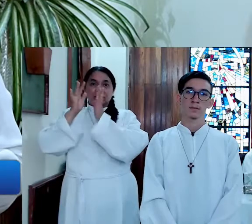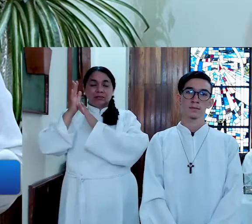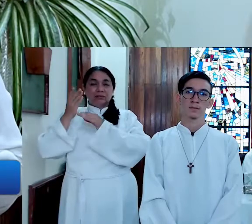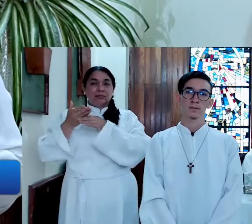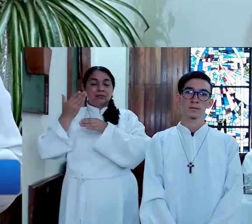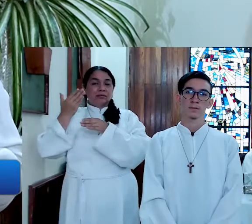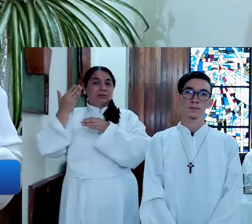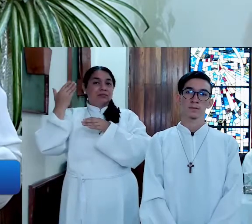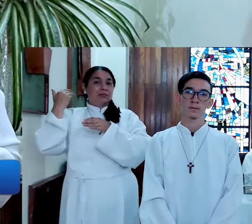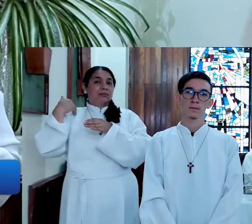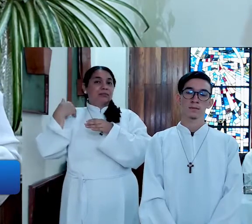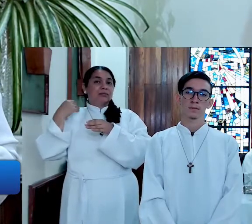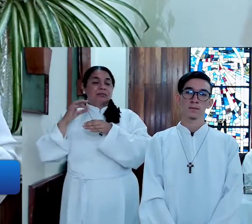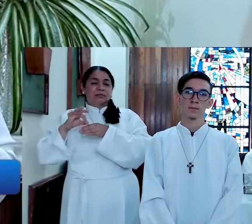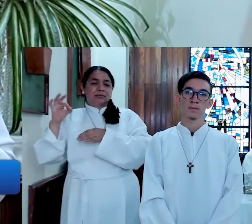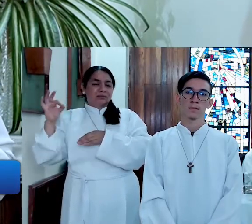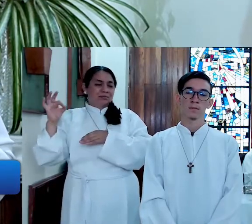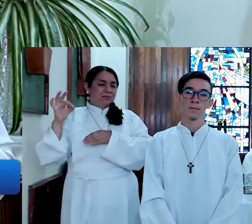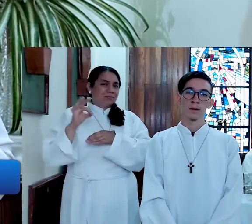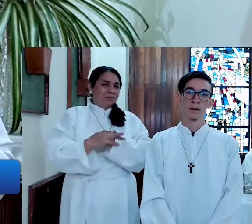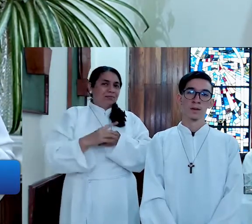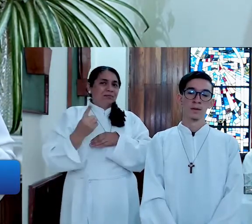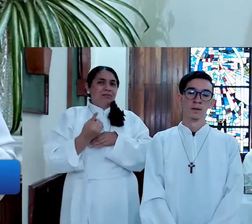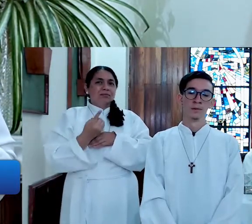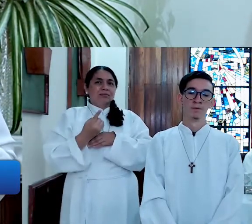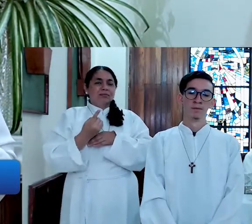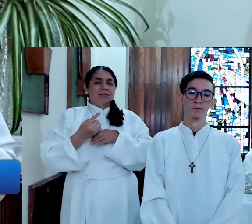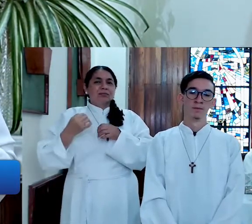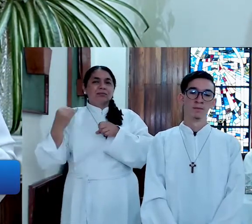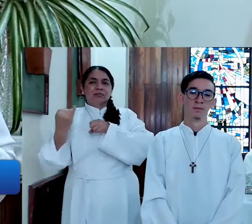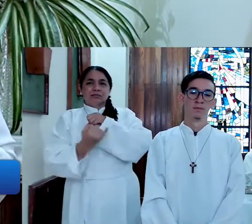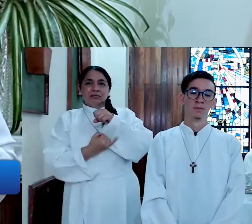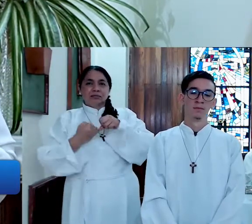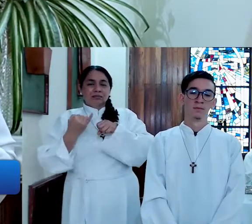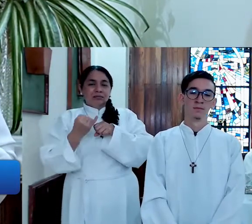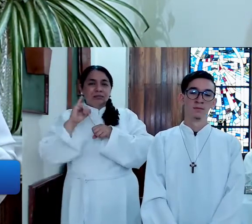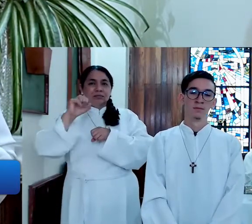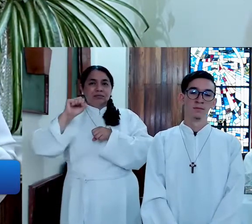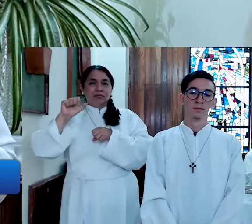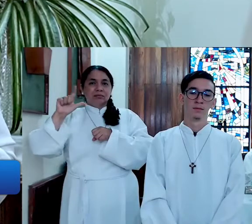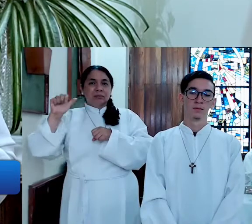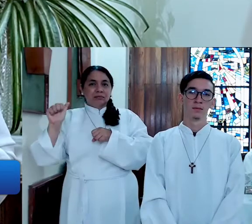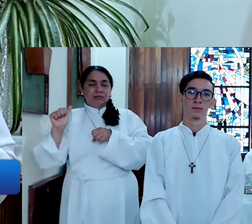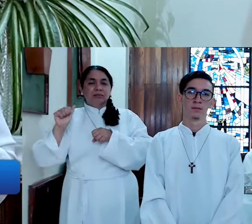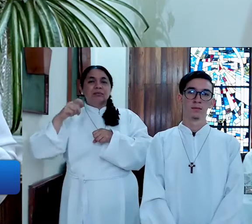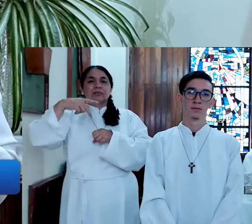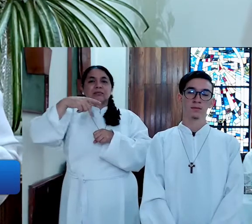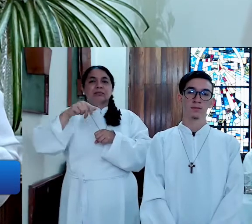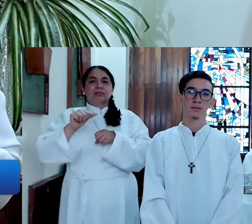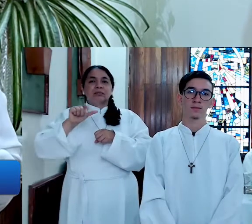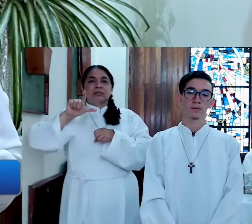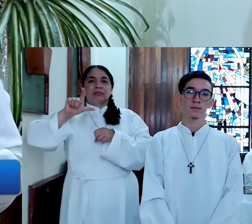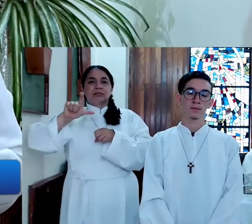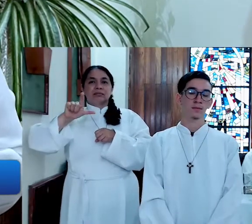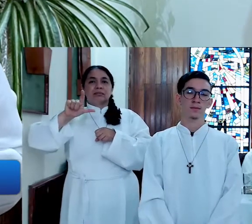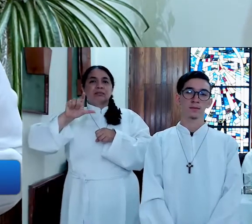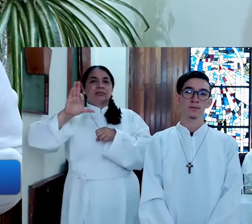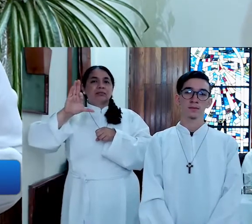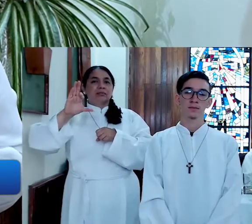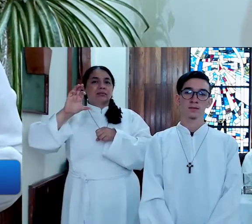la isla de Patmos por haber predicado la palabra de Dios y haber dado testimonio de